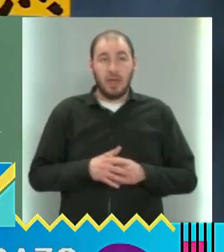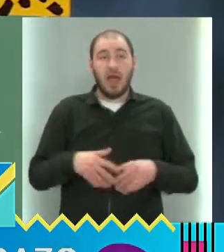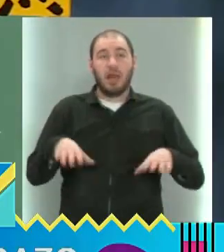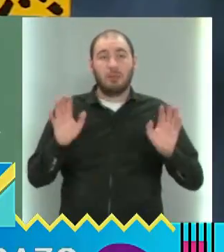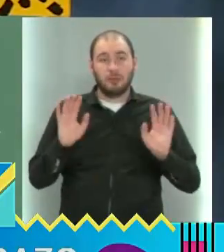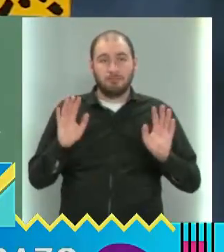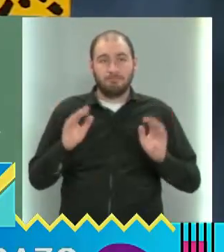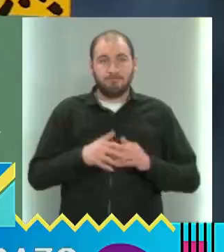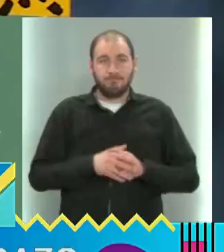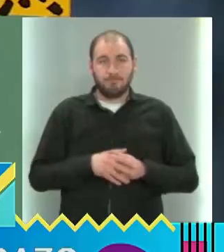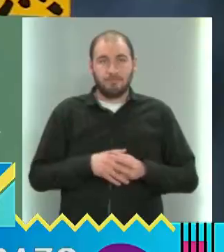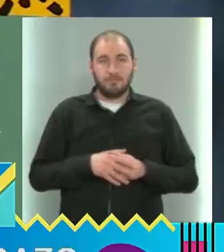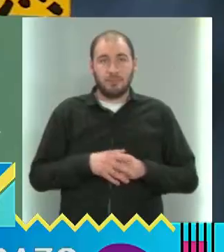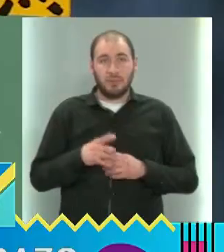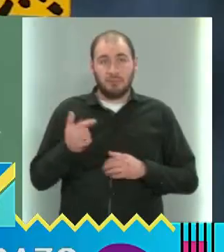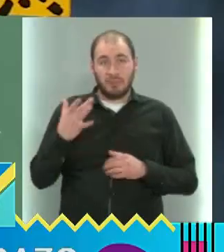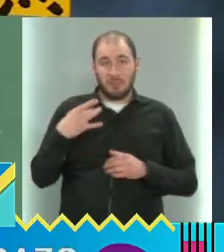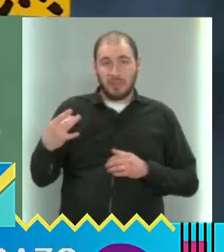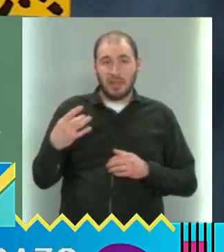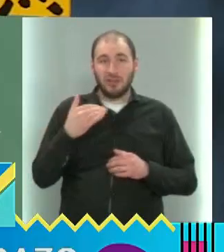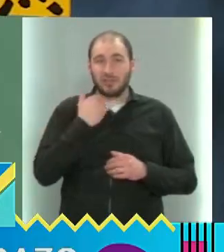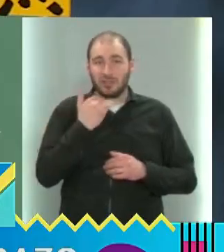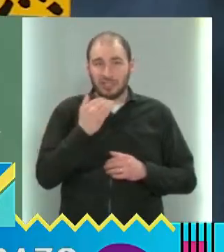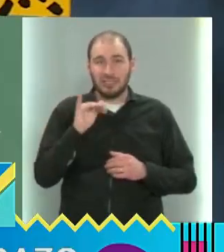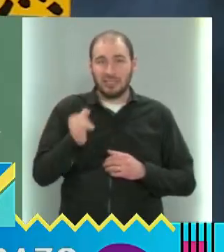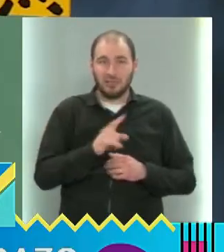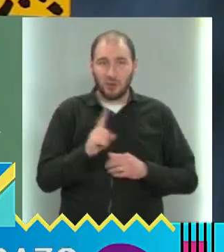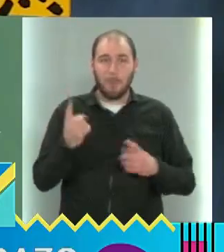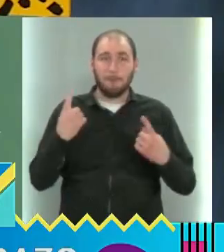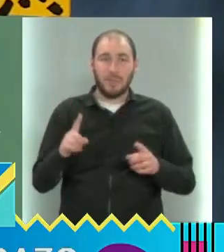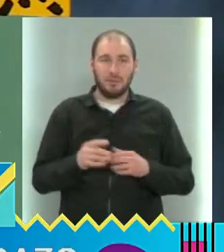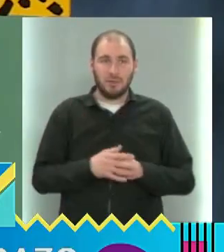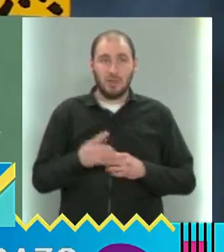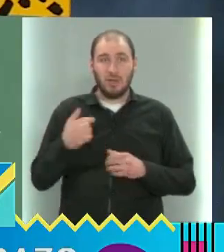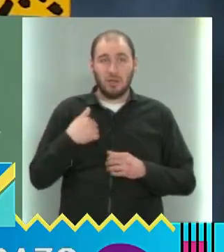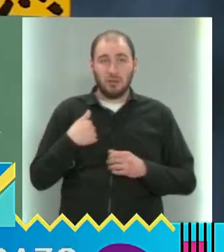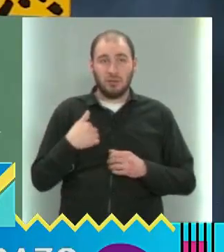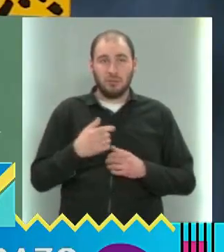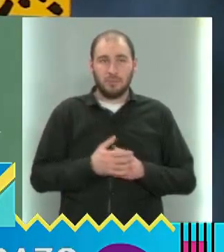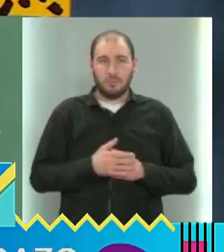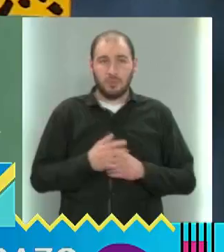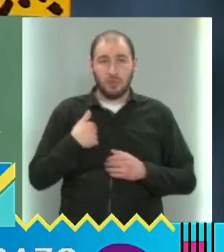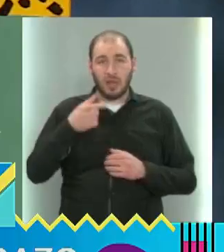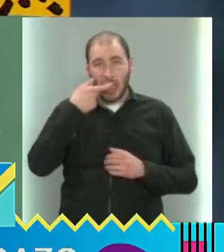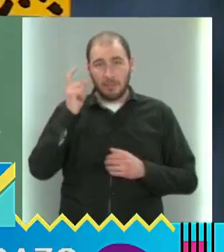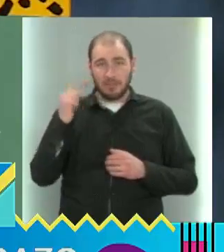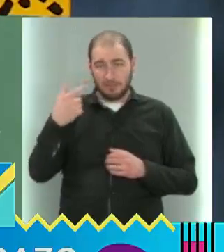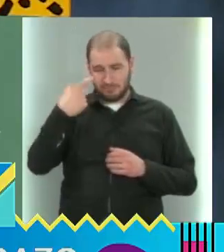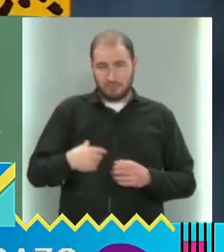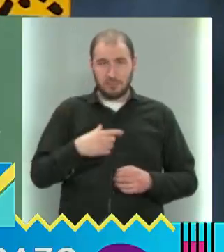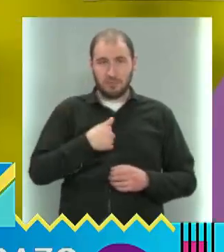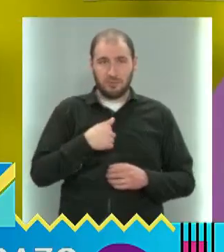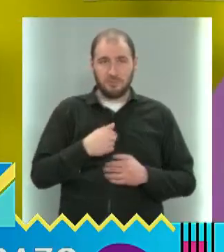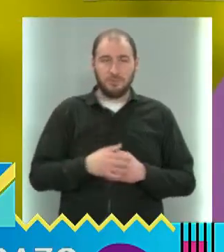vez me invitaron, no sé si es así o no, pero porque yo pasé por esta experiencia en primera persona,